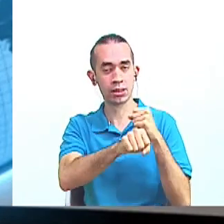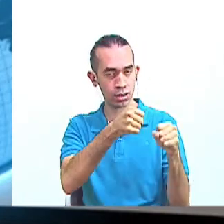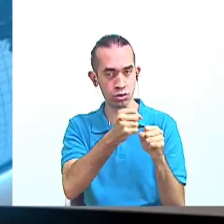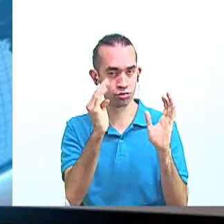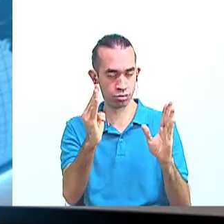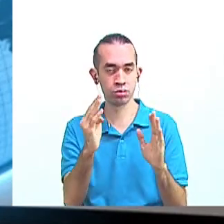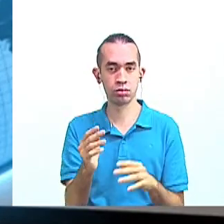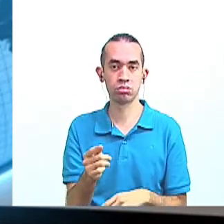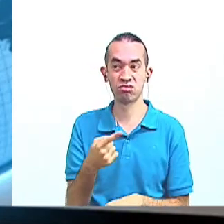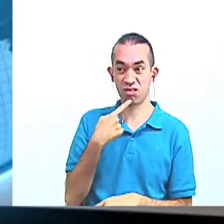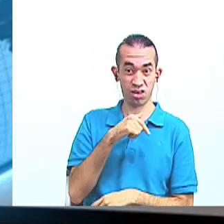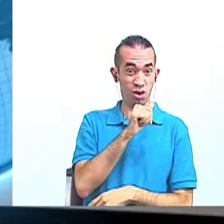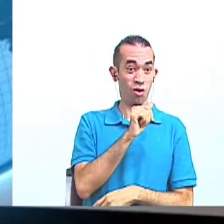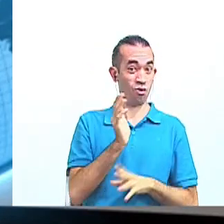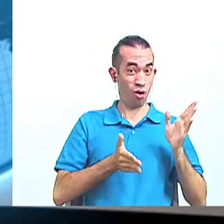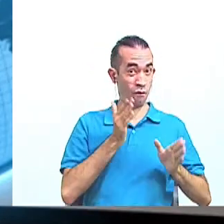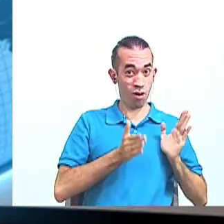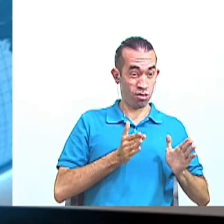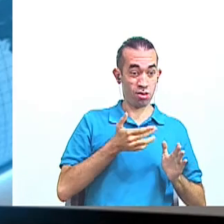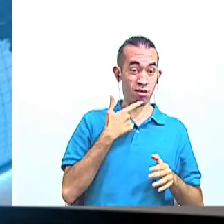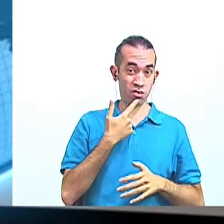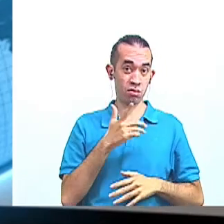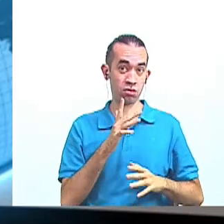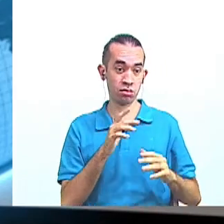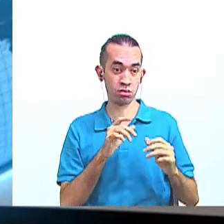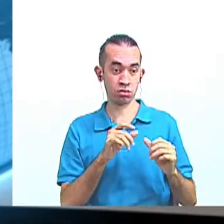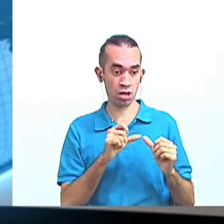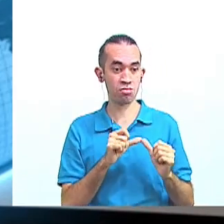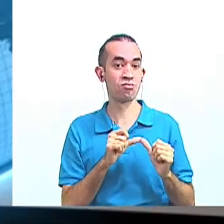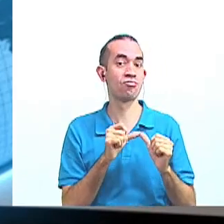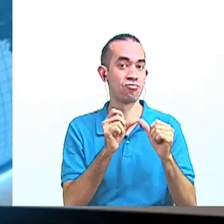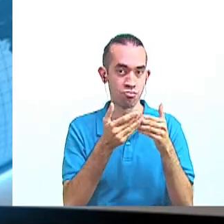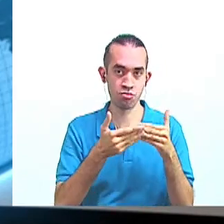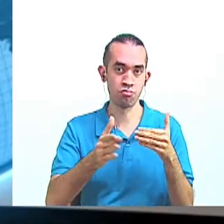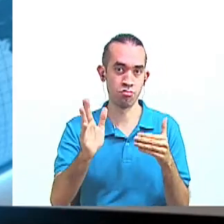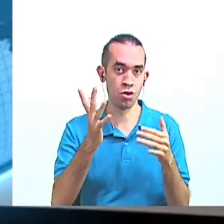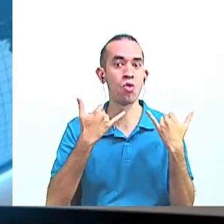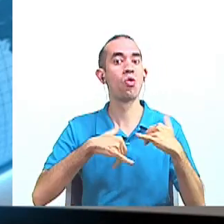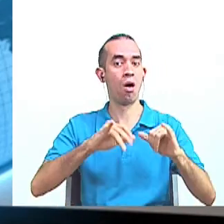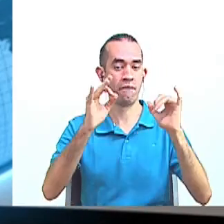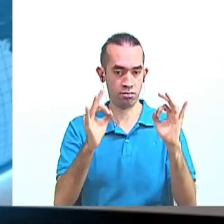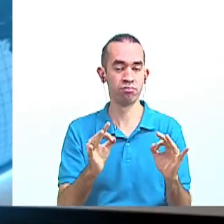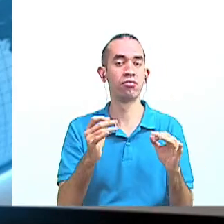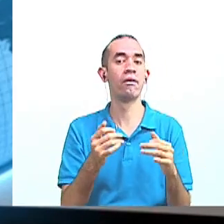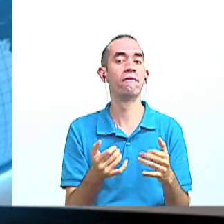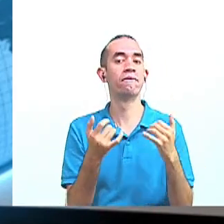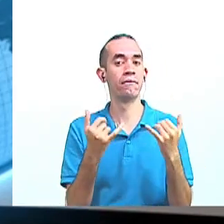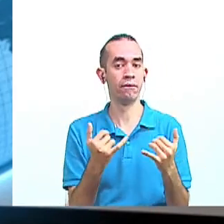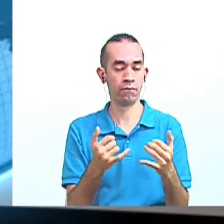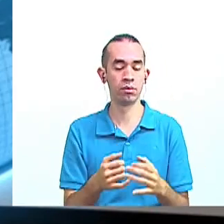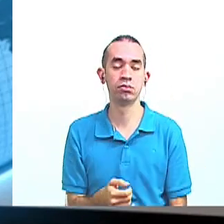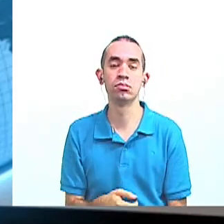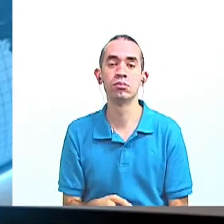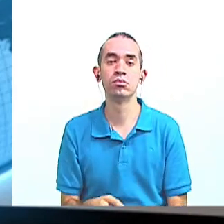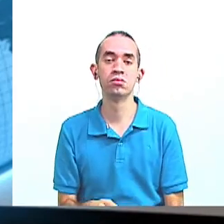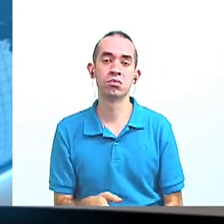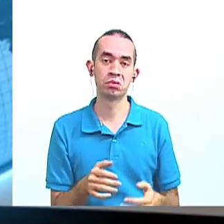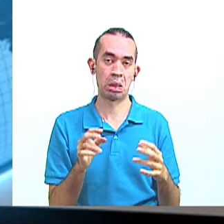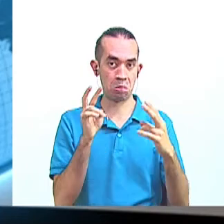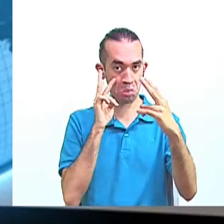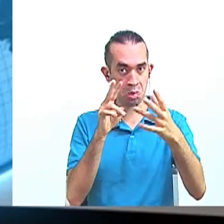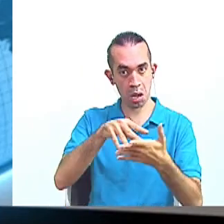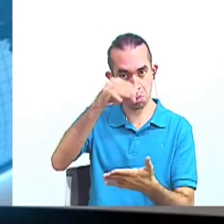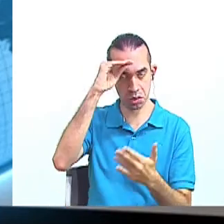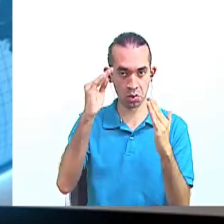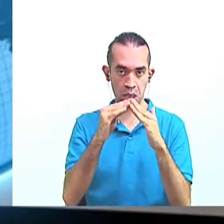XX, se mantiene más vigente que nunca. Estamos a través de el espacio Aprendo en Casa de 8 de